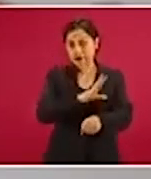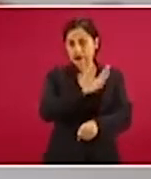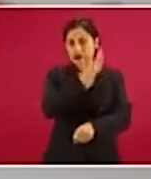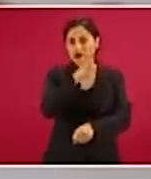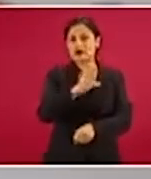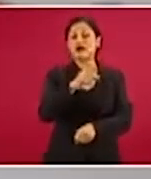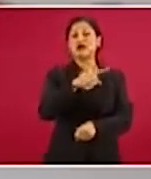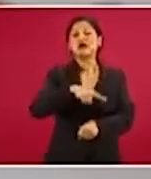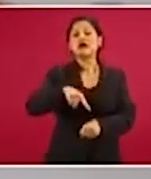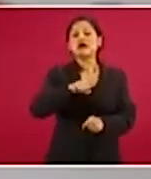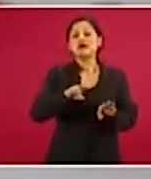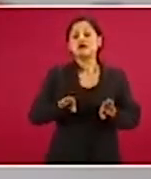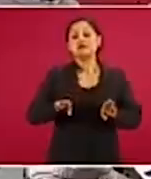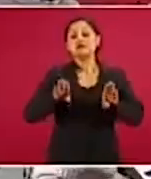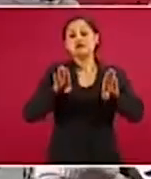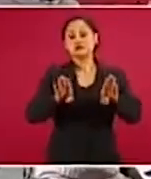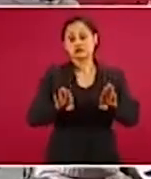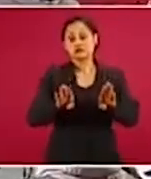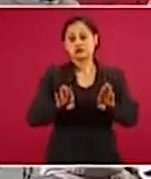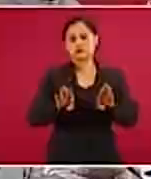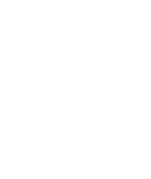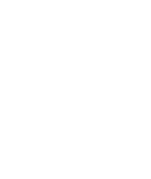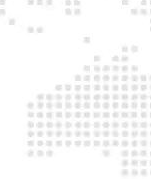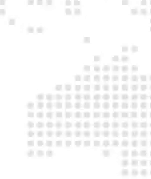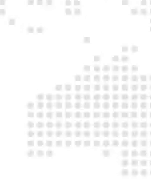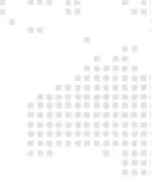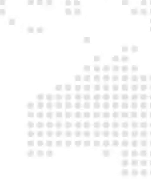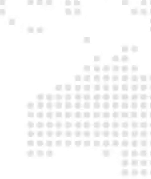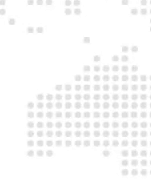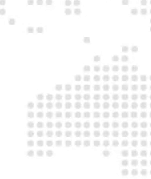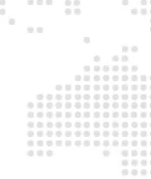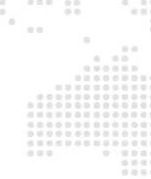federal de aviación civil de la secretaría